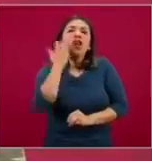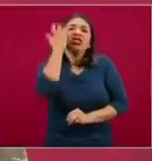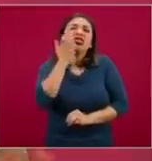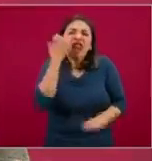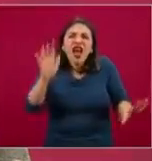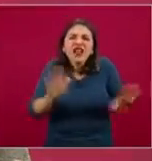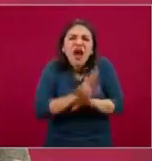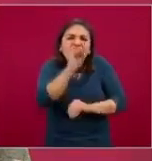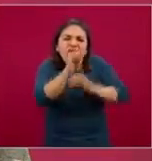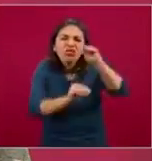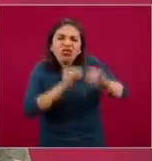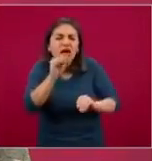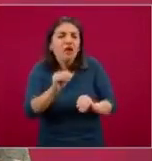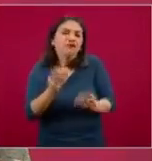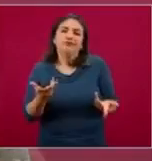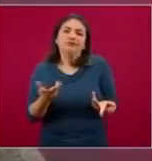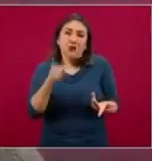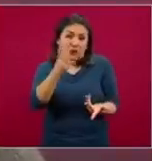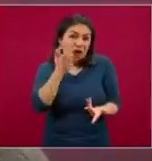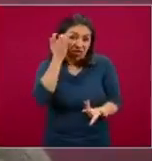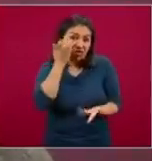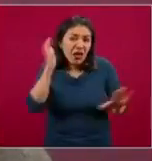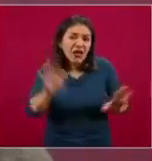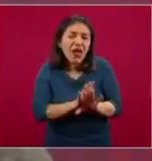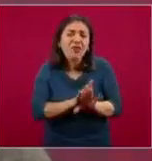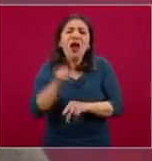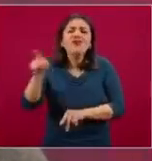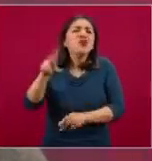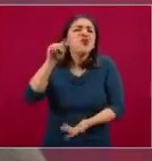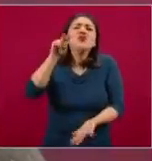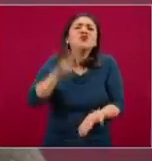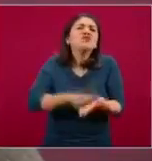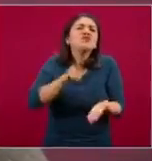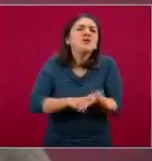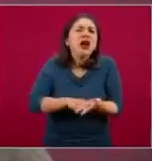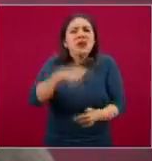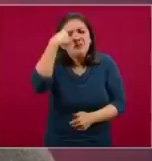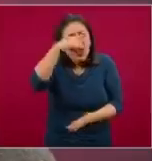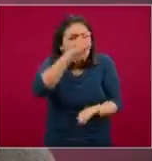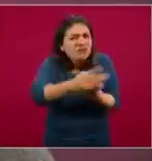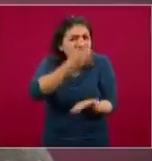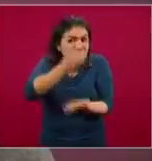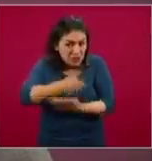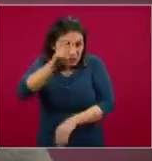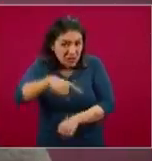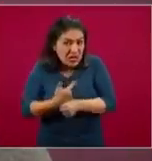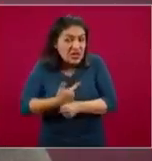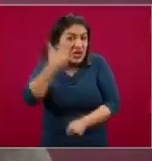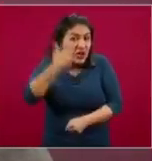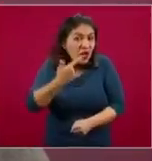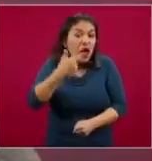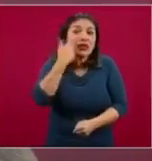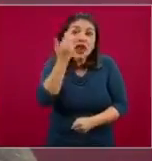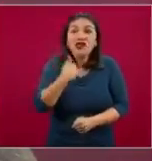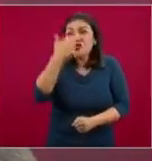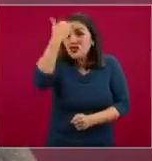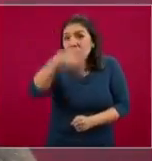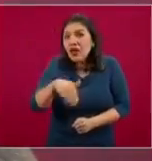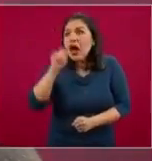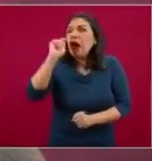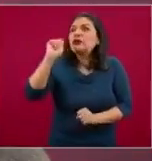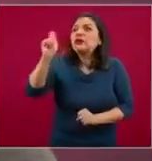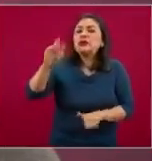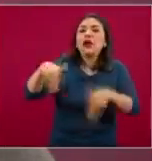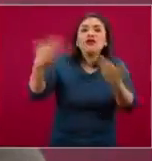si uno altera el instrumento de medición, pierde la capacidad de identificar el fenómeno que uno quiere